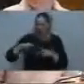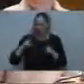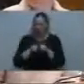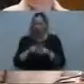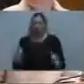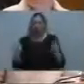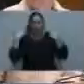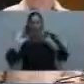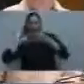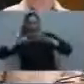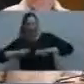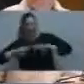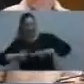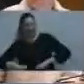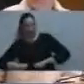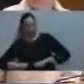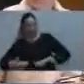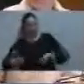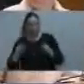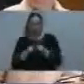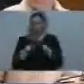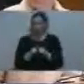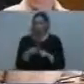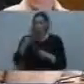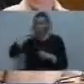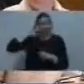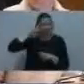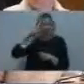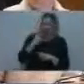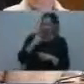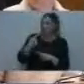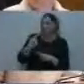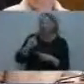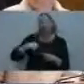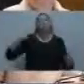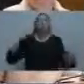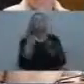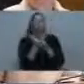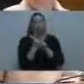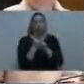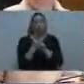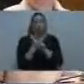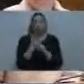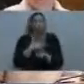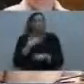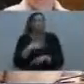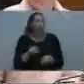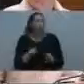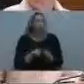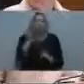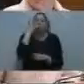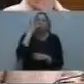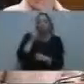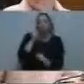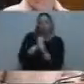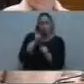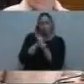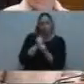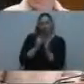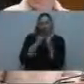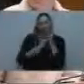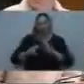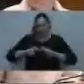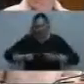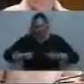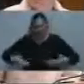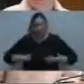a los expertos, contradiciendo todo lo que habían hecho antes. Debe ser que es arqueólogo aficionado. Una consejería que es incapaz de resolver